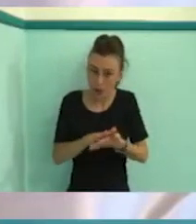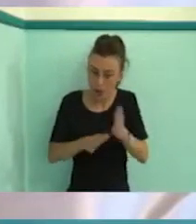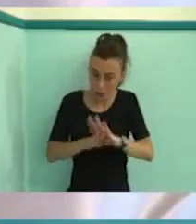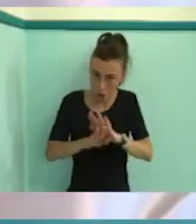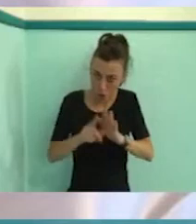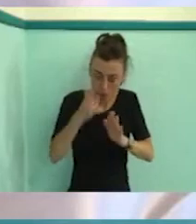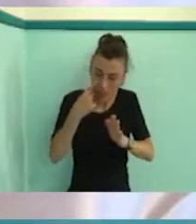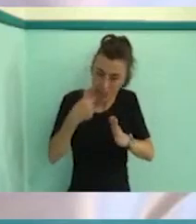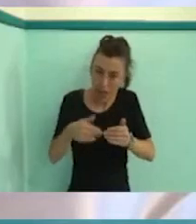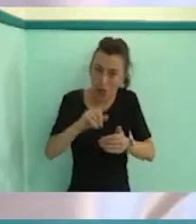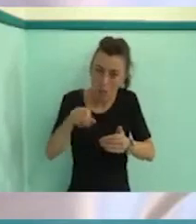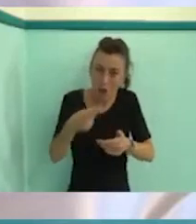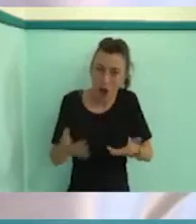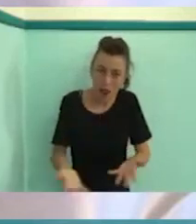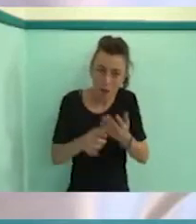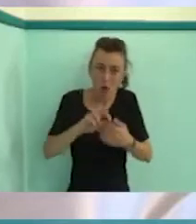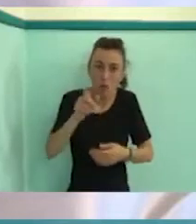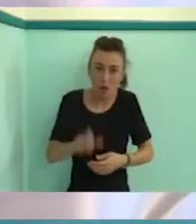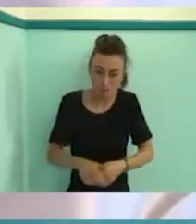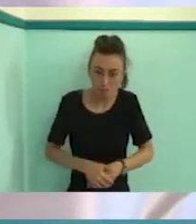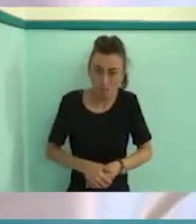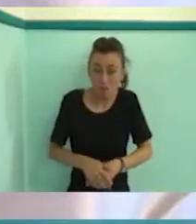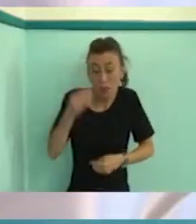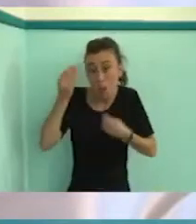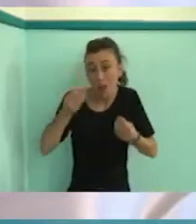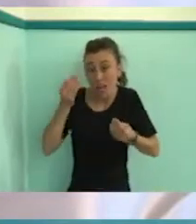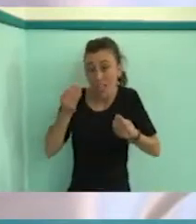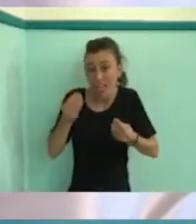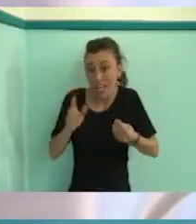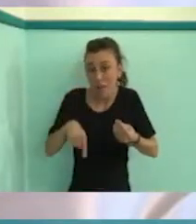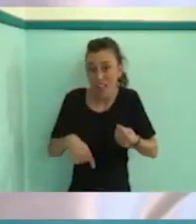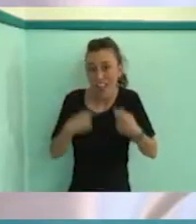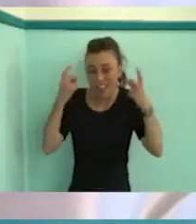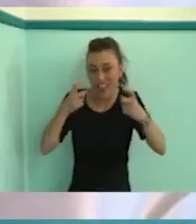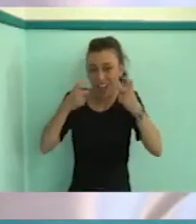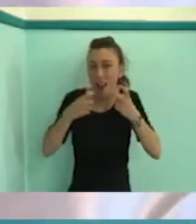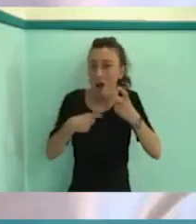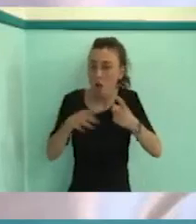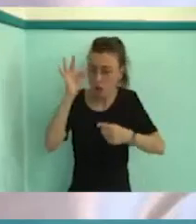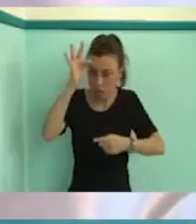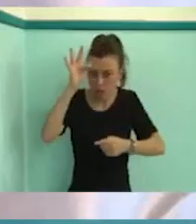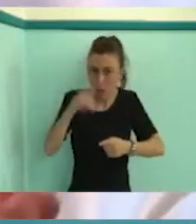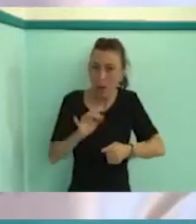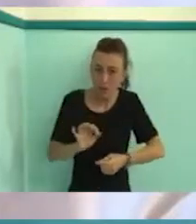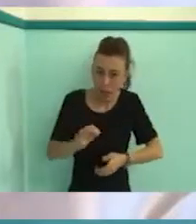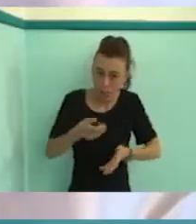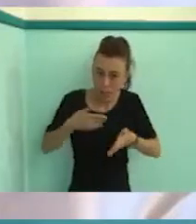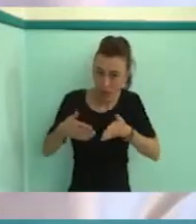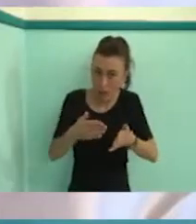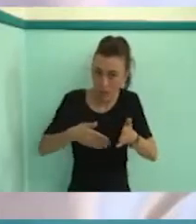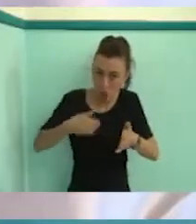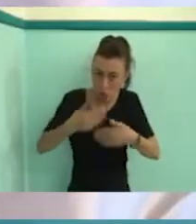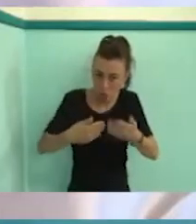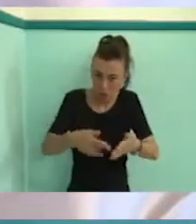e yo creo que yo creo que es una cosa como de también como de intentar ser optimista porque si es verdad sí es verdad que nos queda mucho camino por recorrer